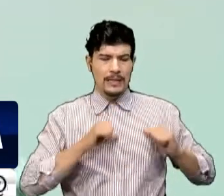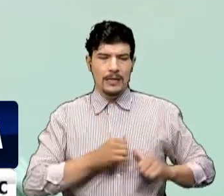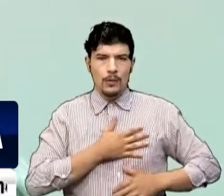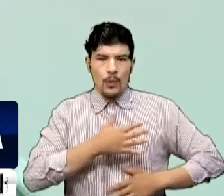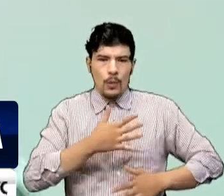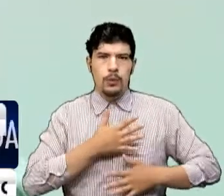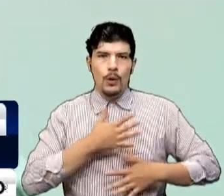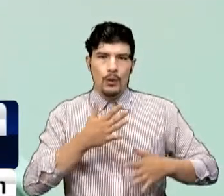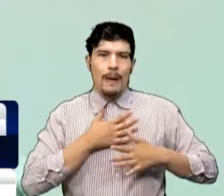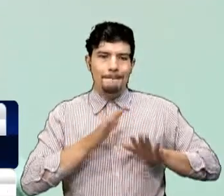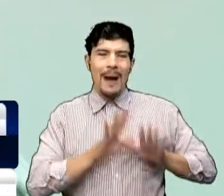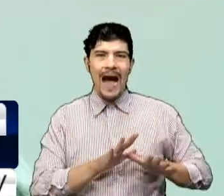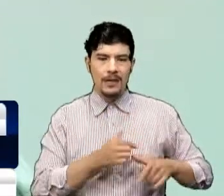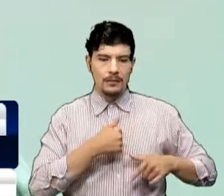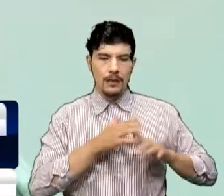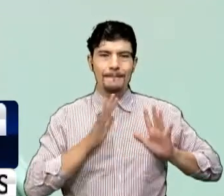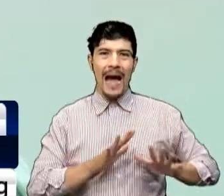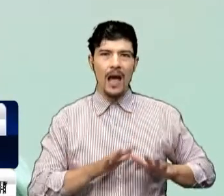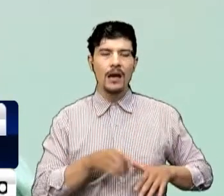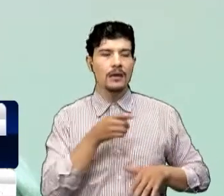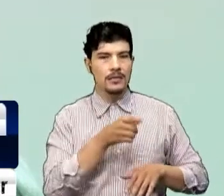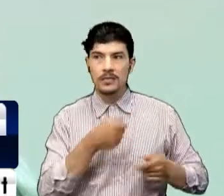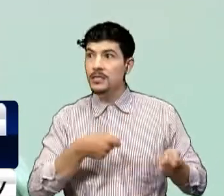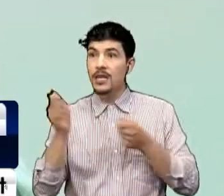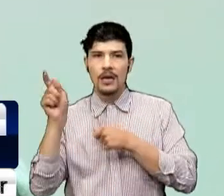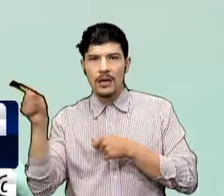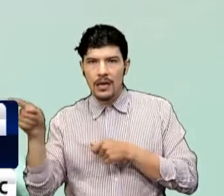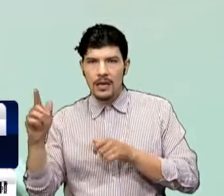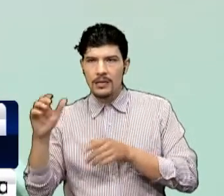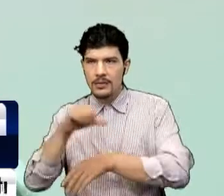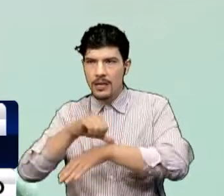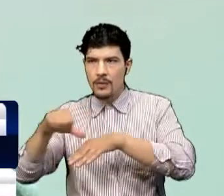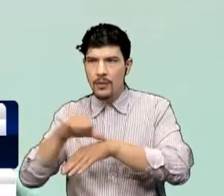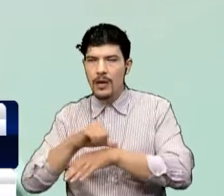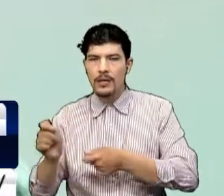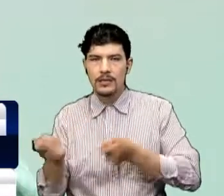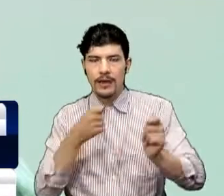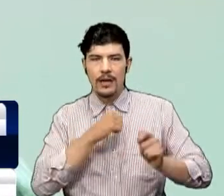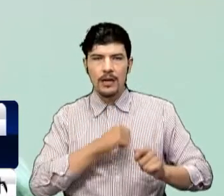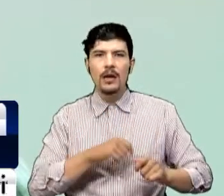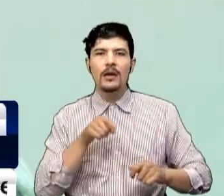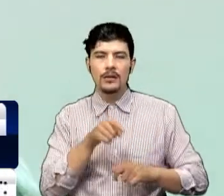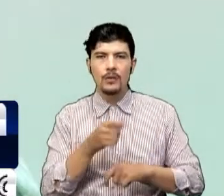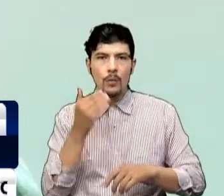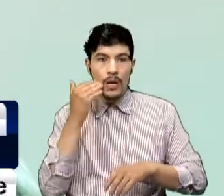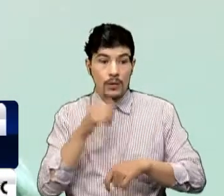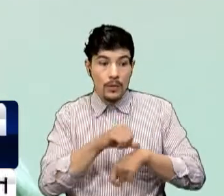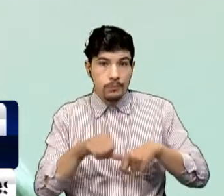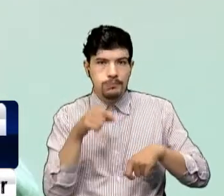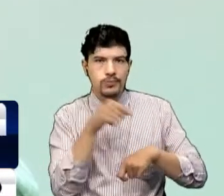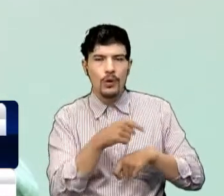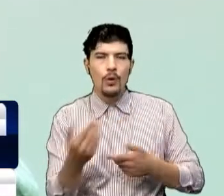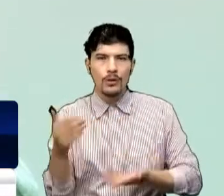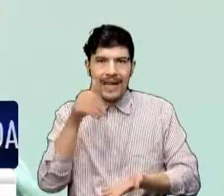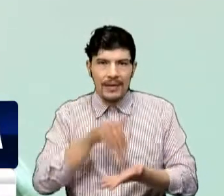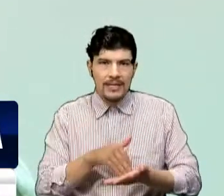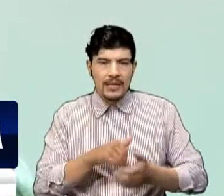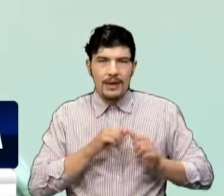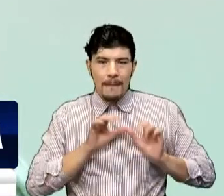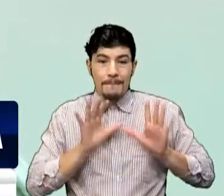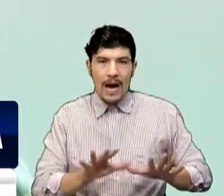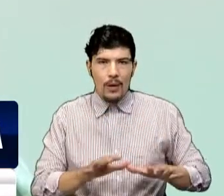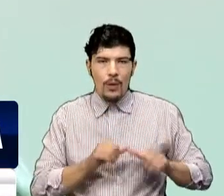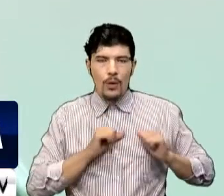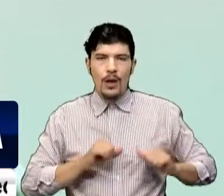broncorrespiratorio, automáticamente se llama al cirujano, el cirujano lo lleva al quirófano, estando en el quirófano vuelve a entrar en